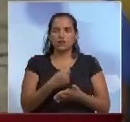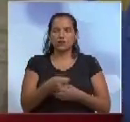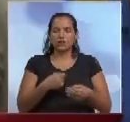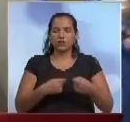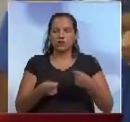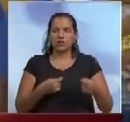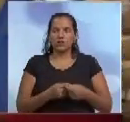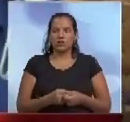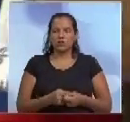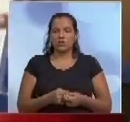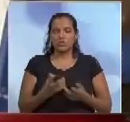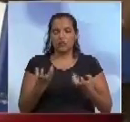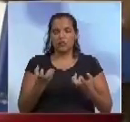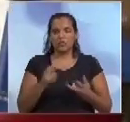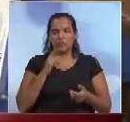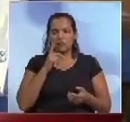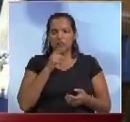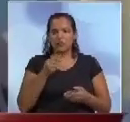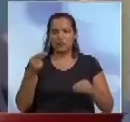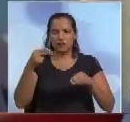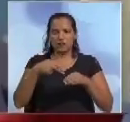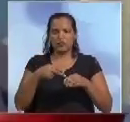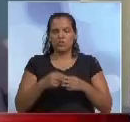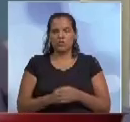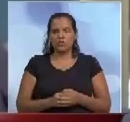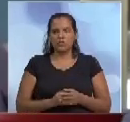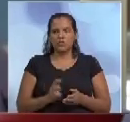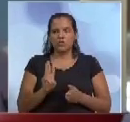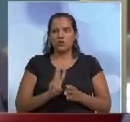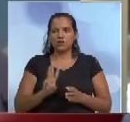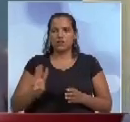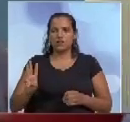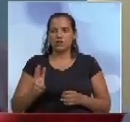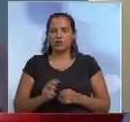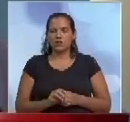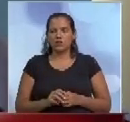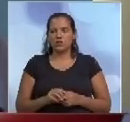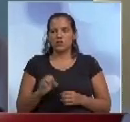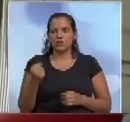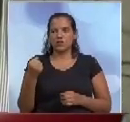compras. Los interesados pueden participar a través del portal web